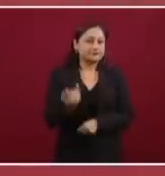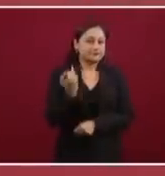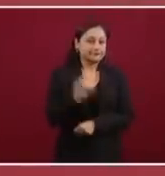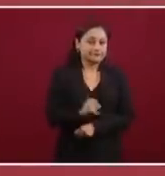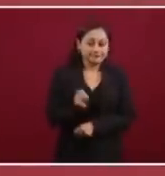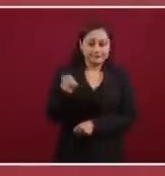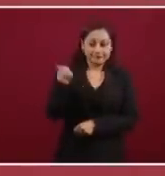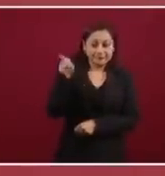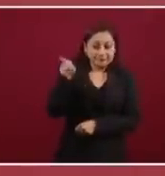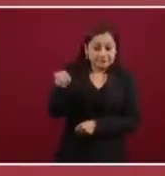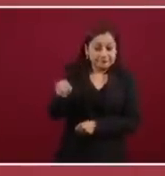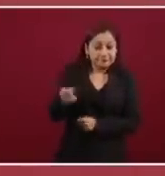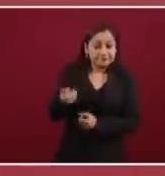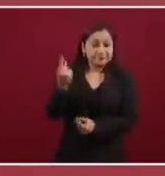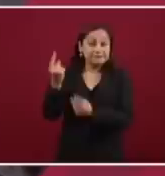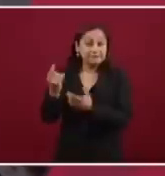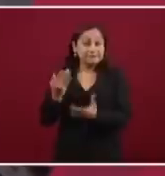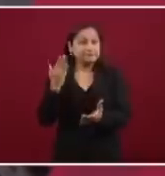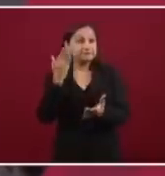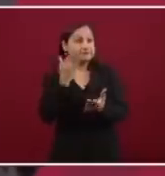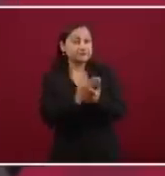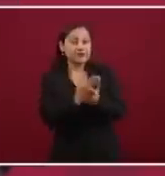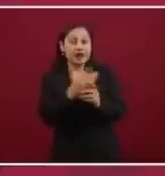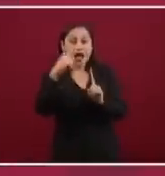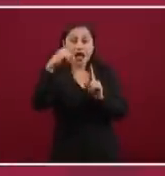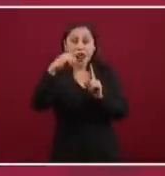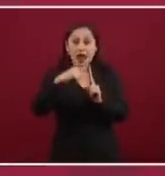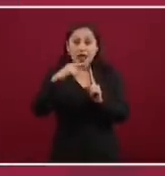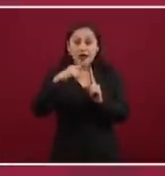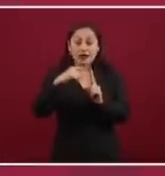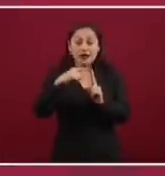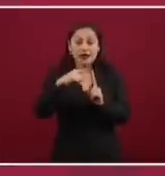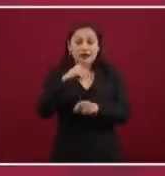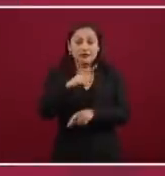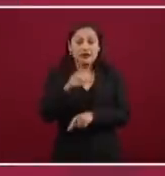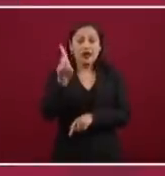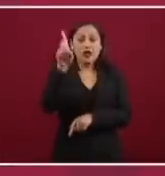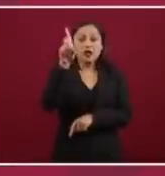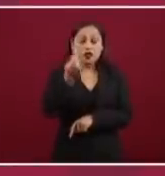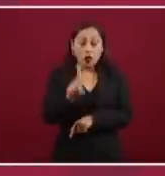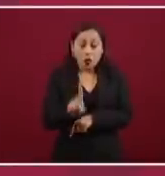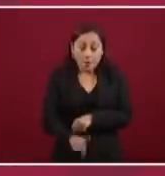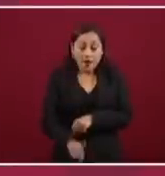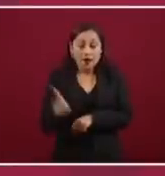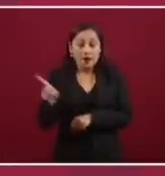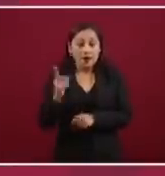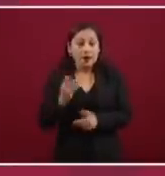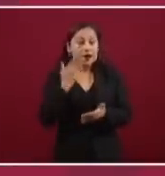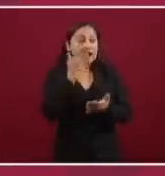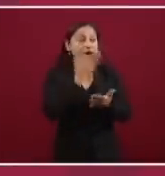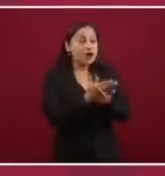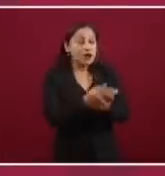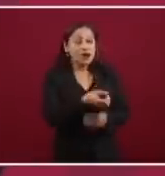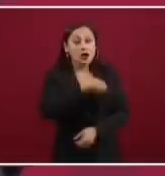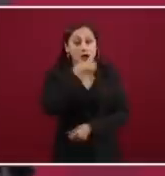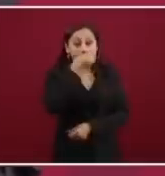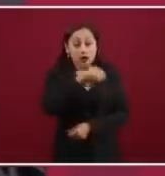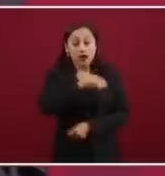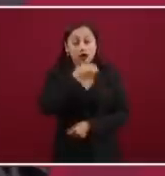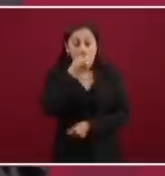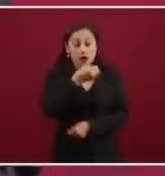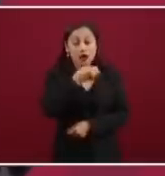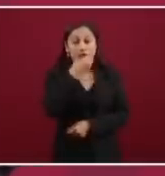todos los domingos y confiesan y comulgan? Hay una parte en la